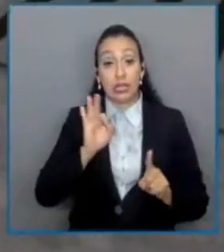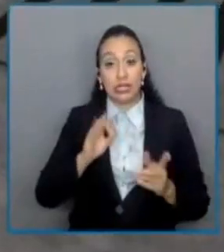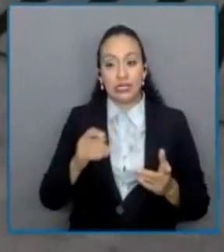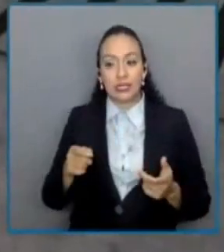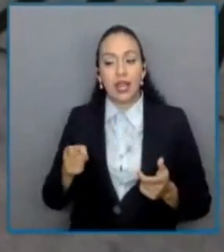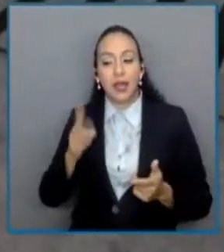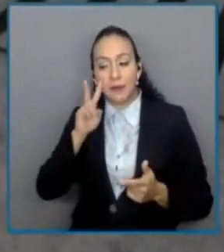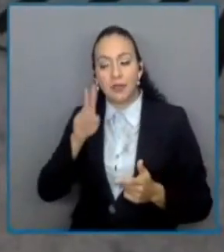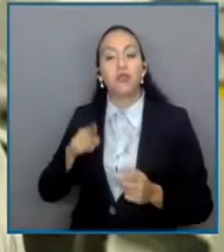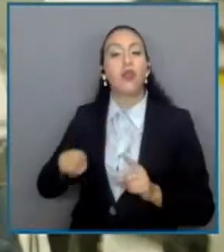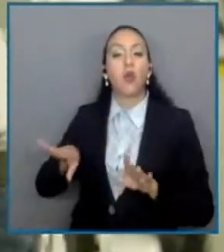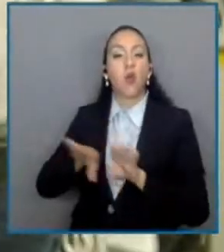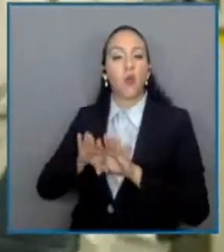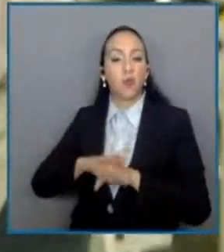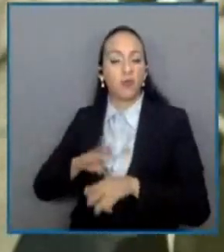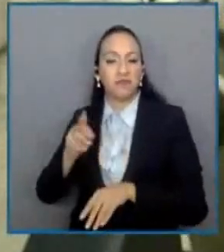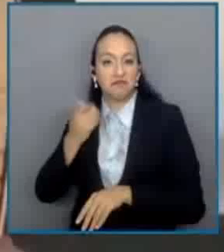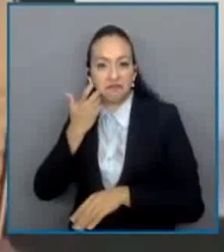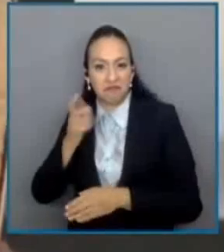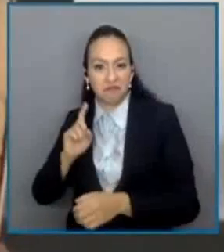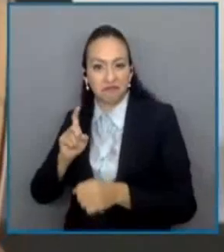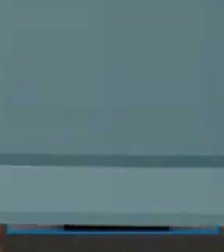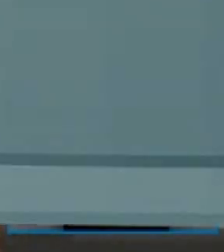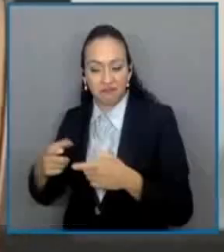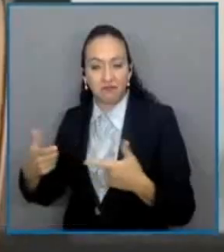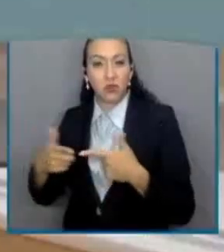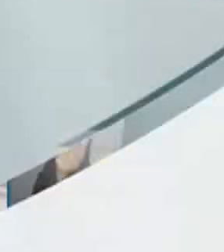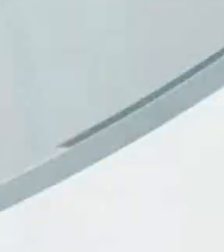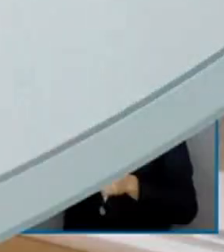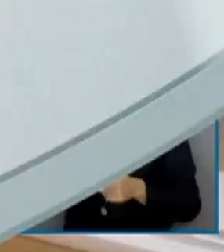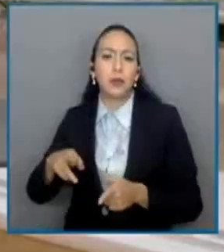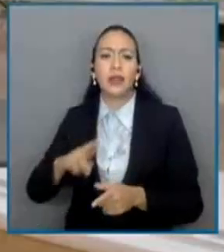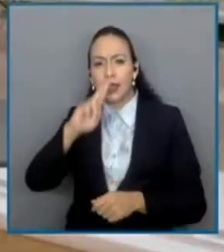sin ningún tipo de responsabilidad patronal.